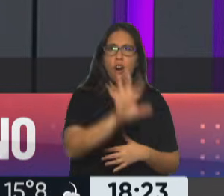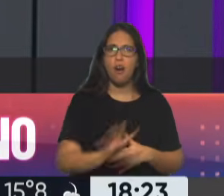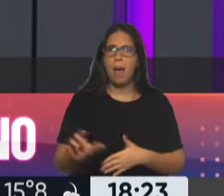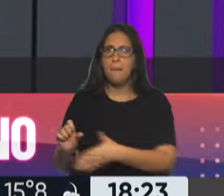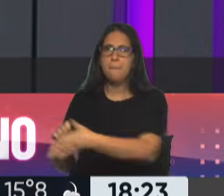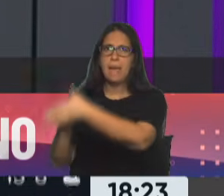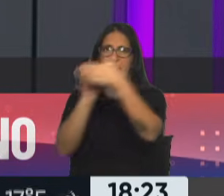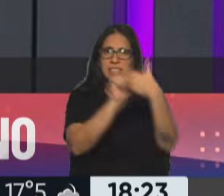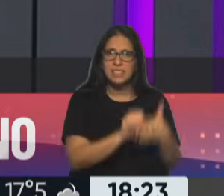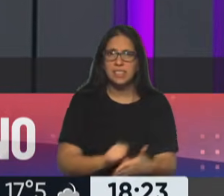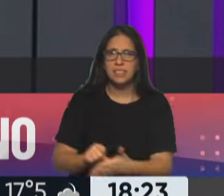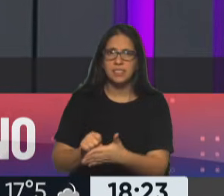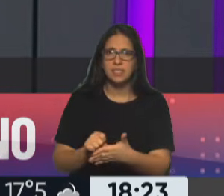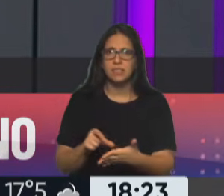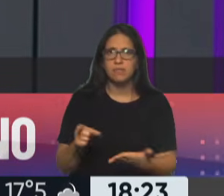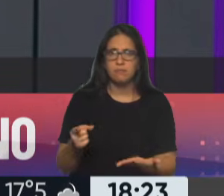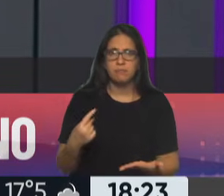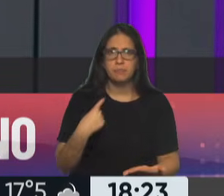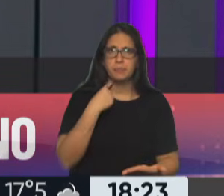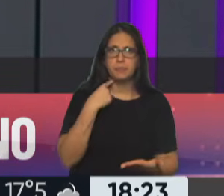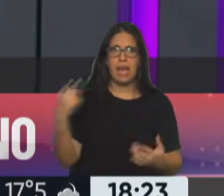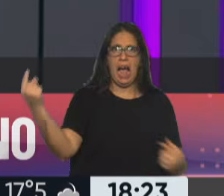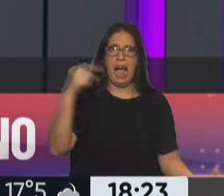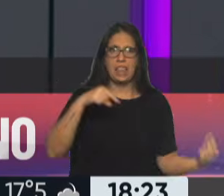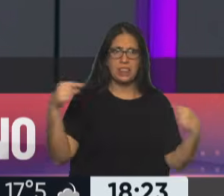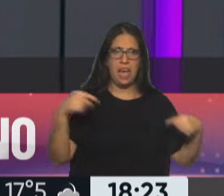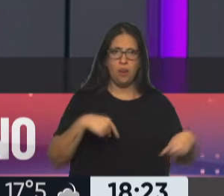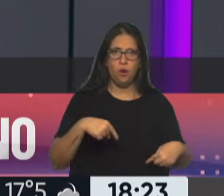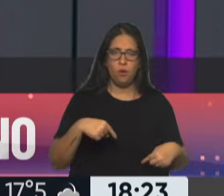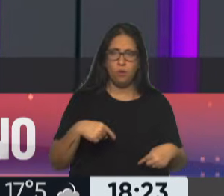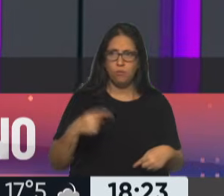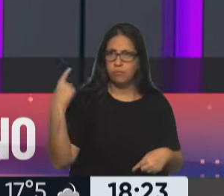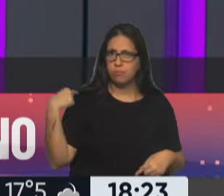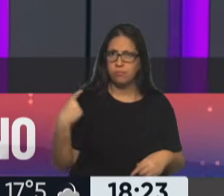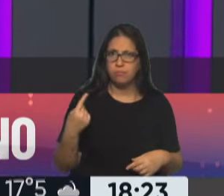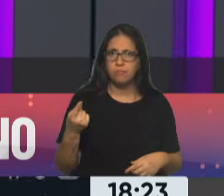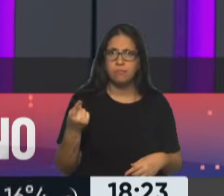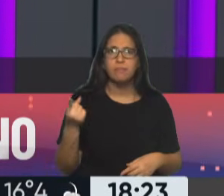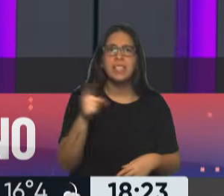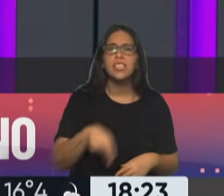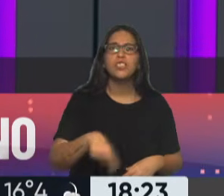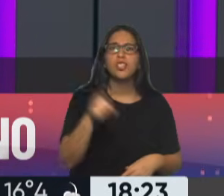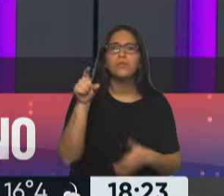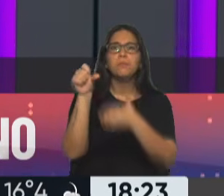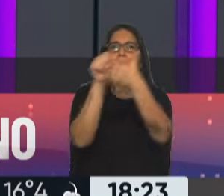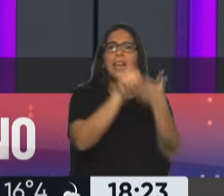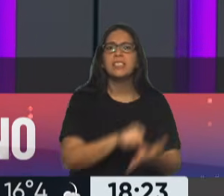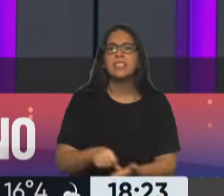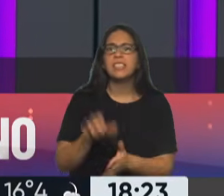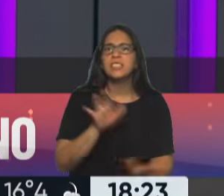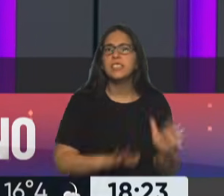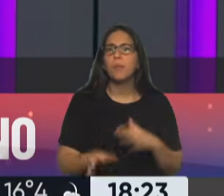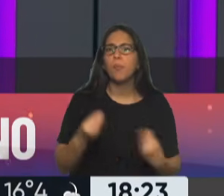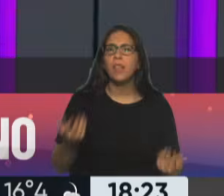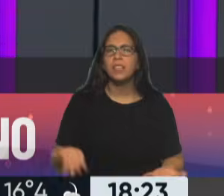del Golfo, que en definitiva son los que también fueron atacados nuevamente en los últimos días? ¿Qué están jugando? ¿Qué pueden jugar? ¿Qué pueden llegar a ser